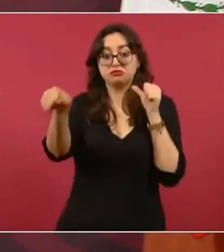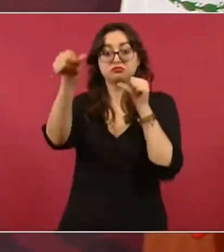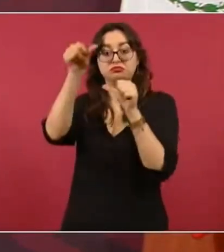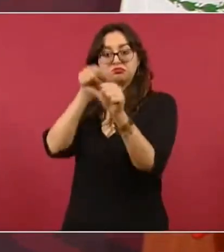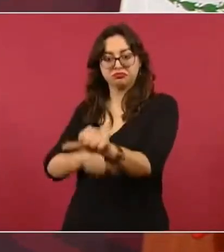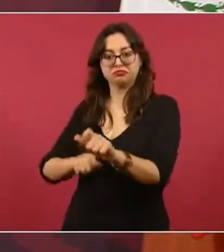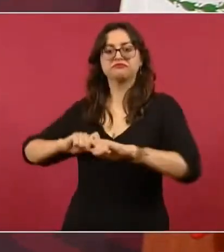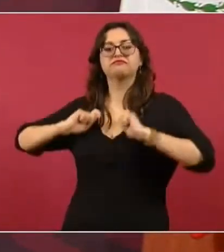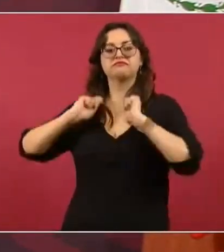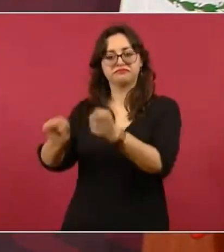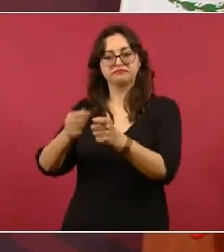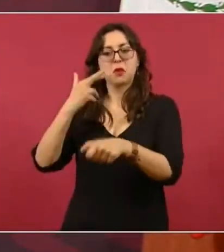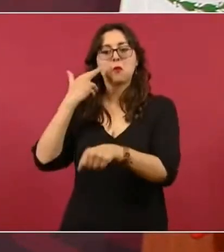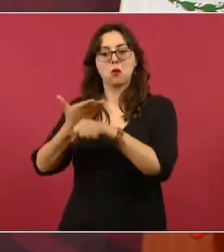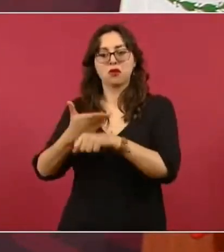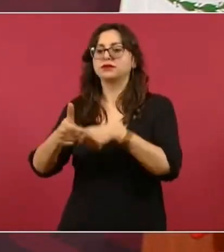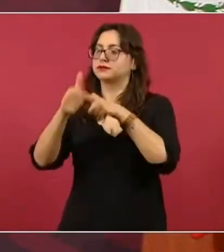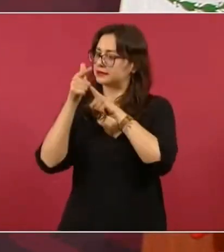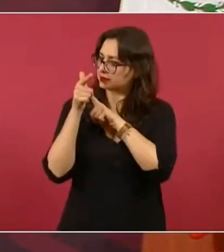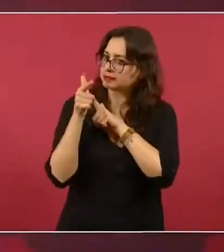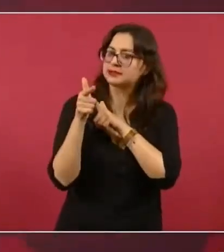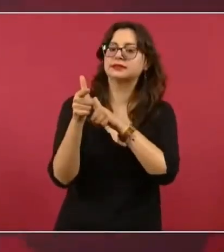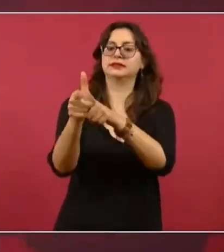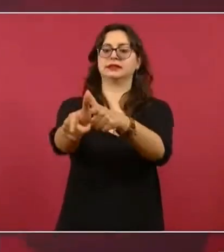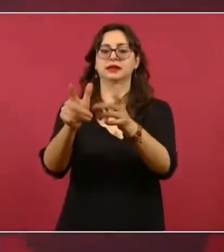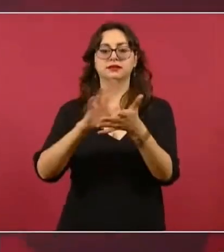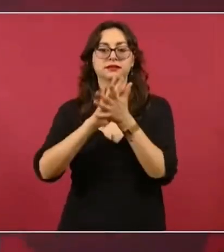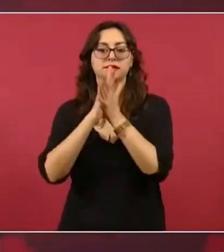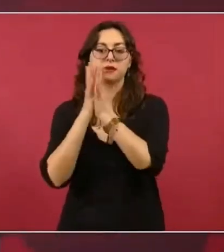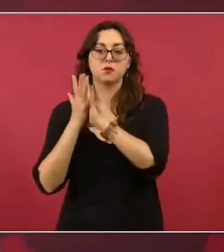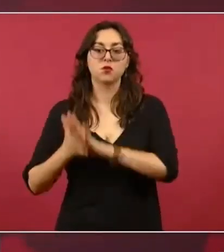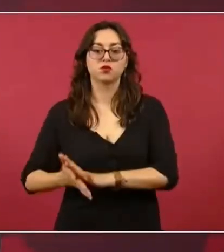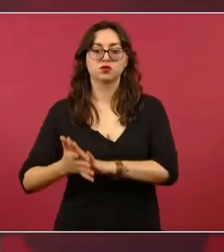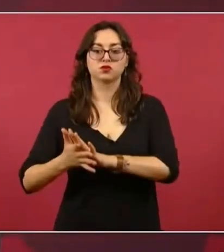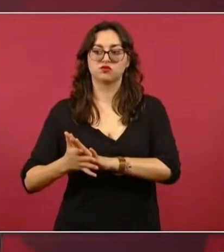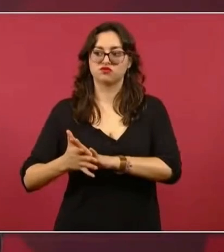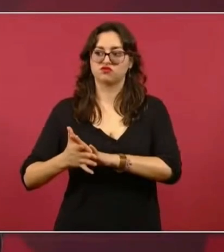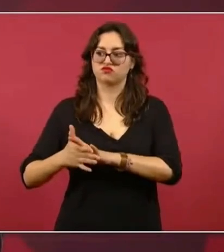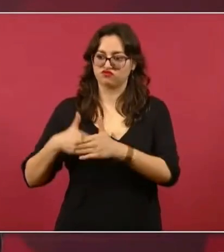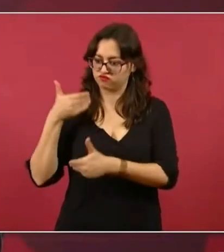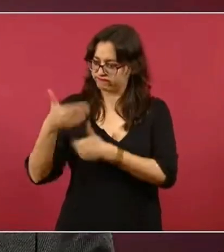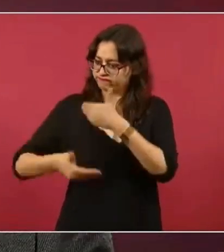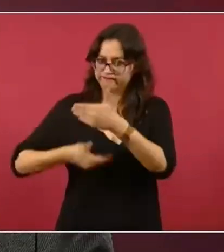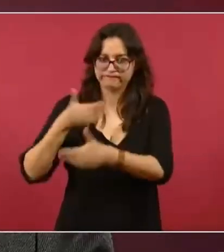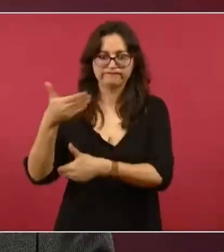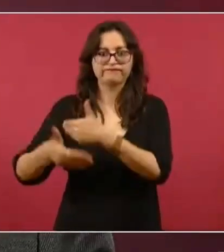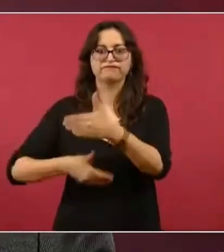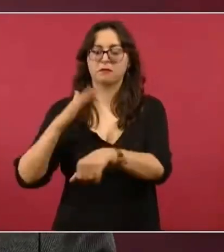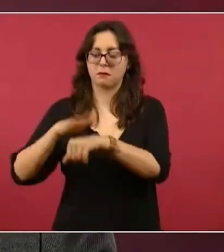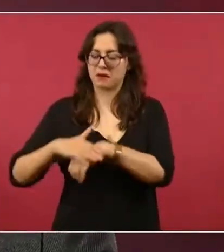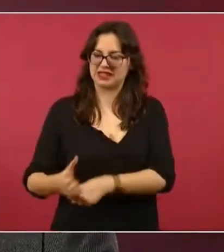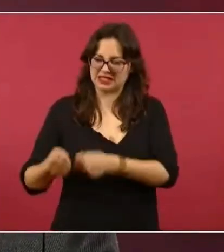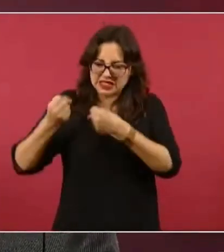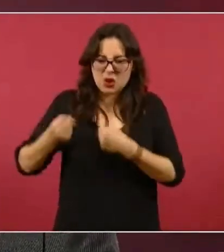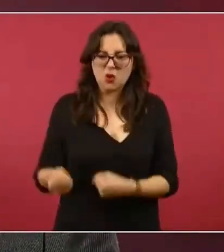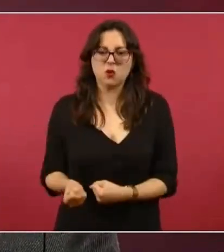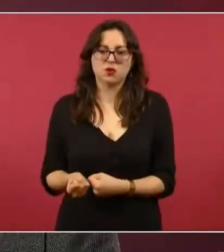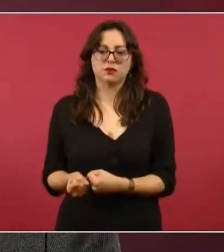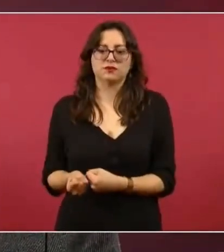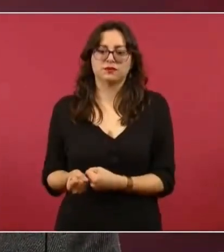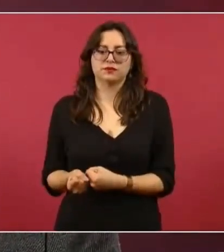van a hacer cargo de terminar, de concluir la obra de